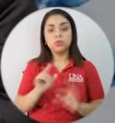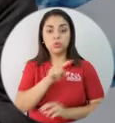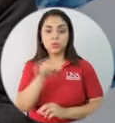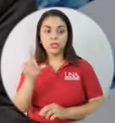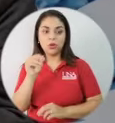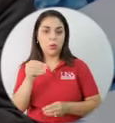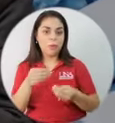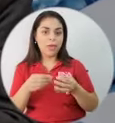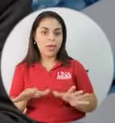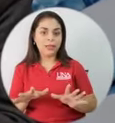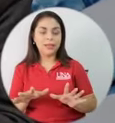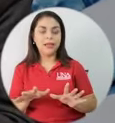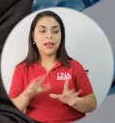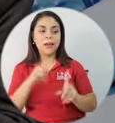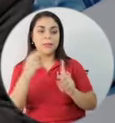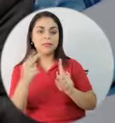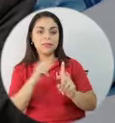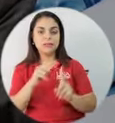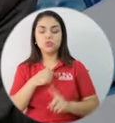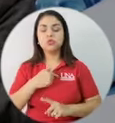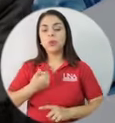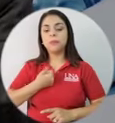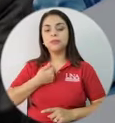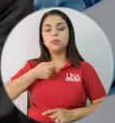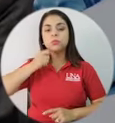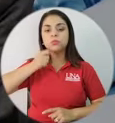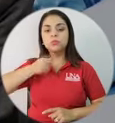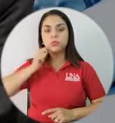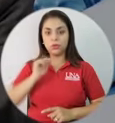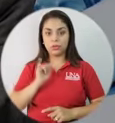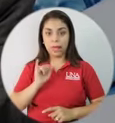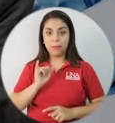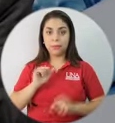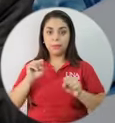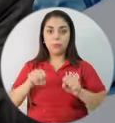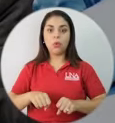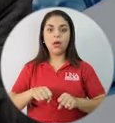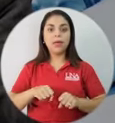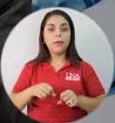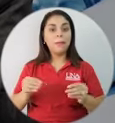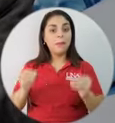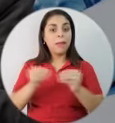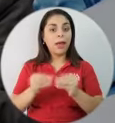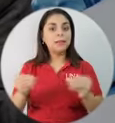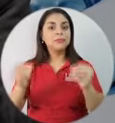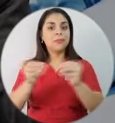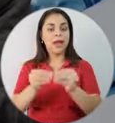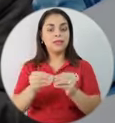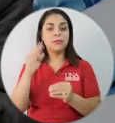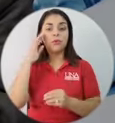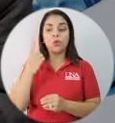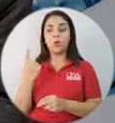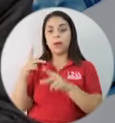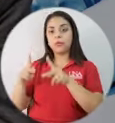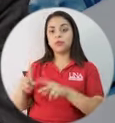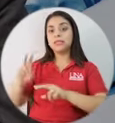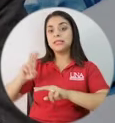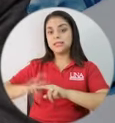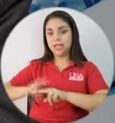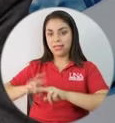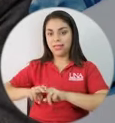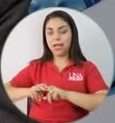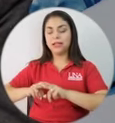medida, usted no pierde la perspectiva de que no es solo para consumo individual, sino que también hay posibilidad de potenciar el